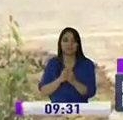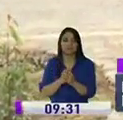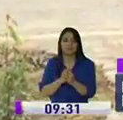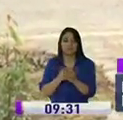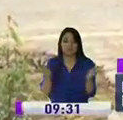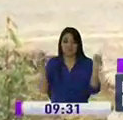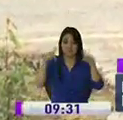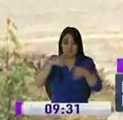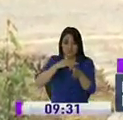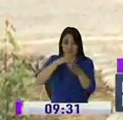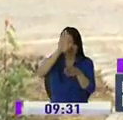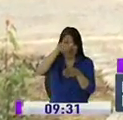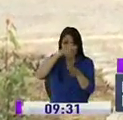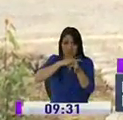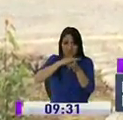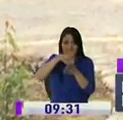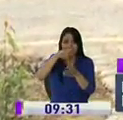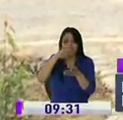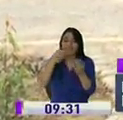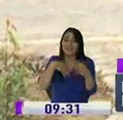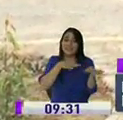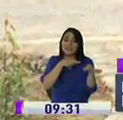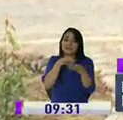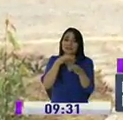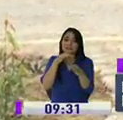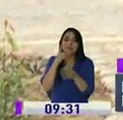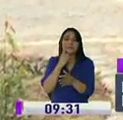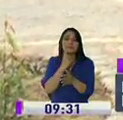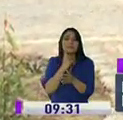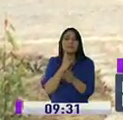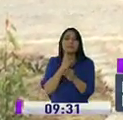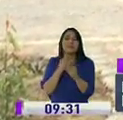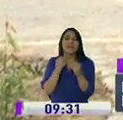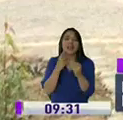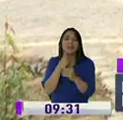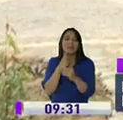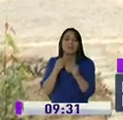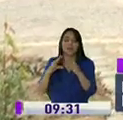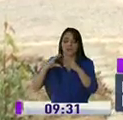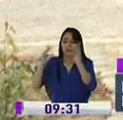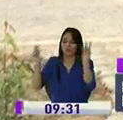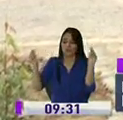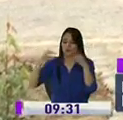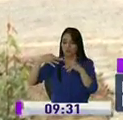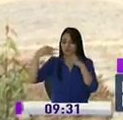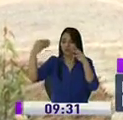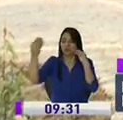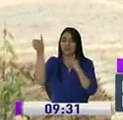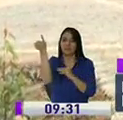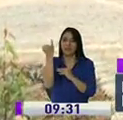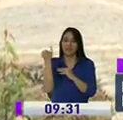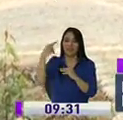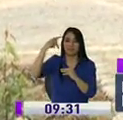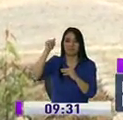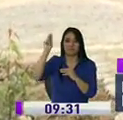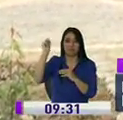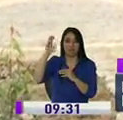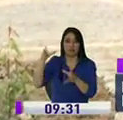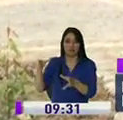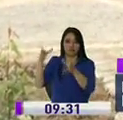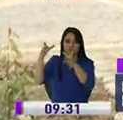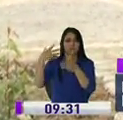el proceso de la miel del penco, de la savia del agave, y pues tenemos